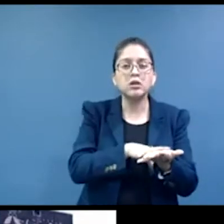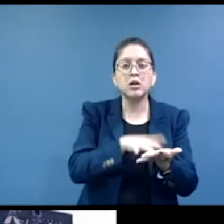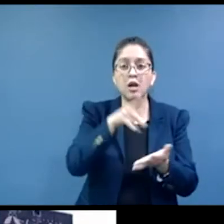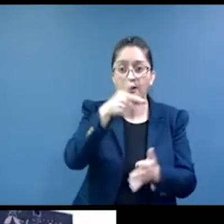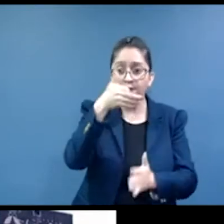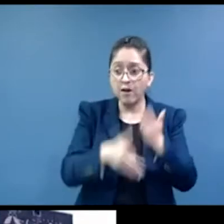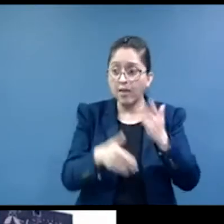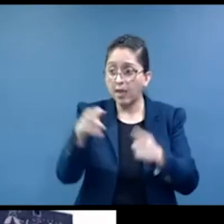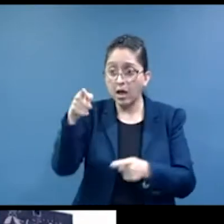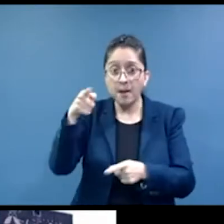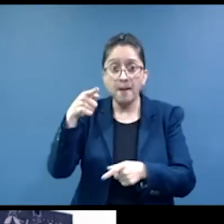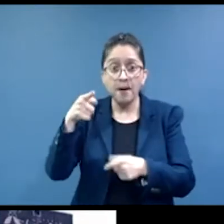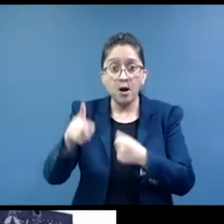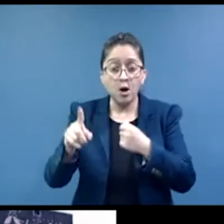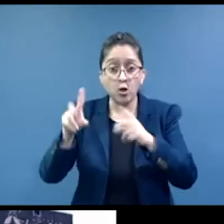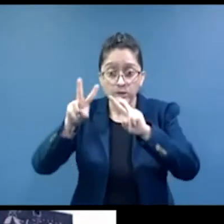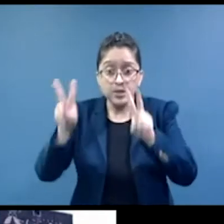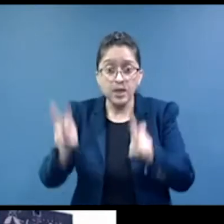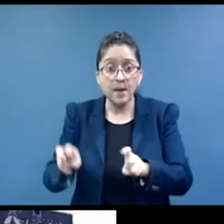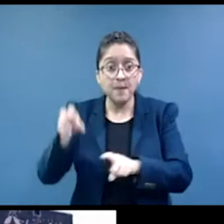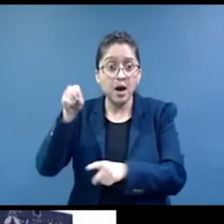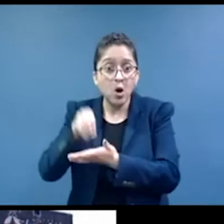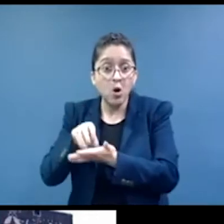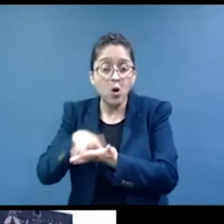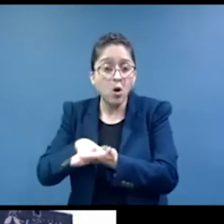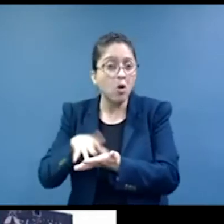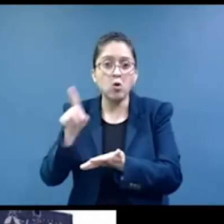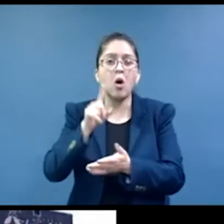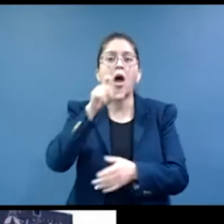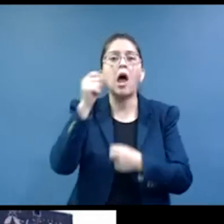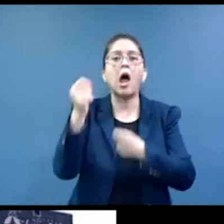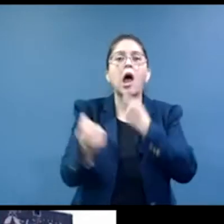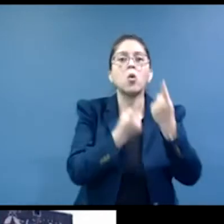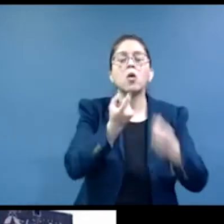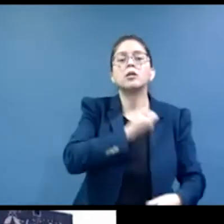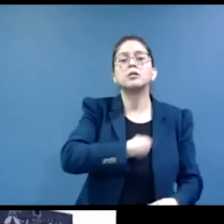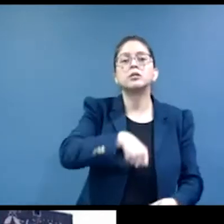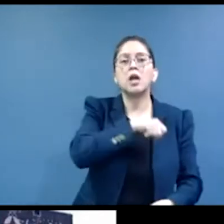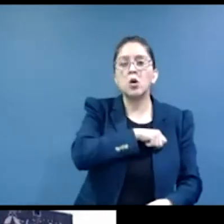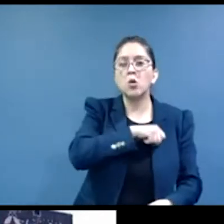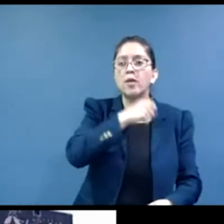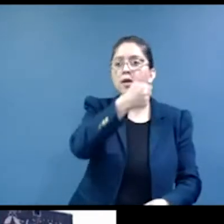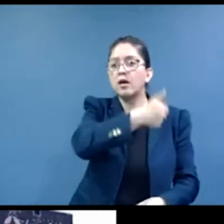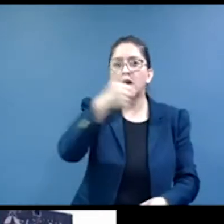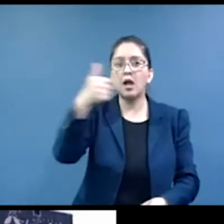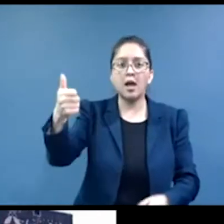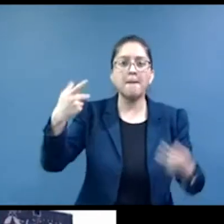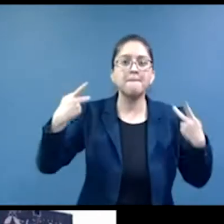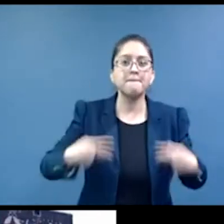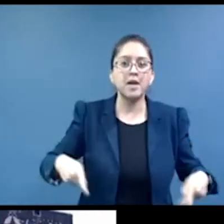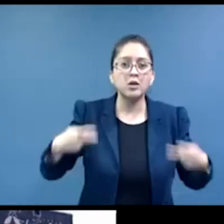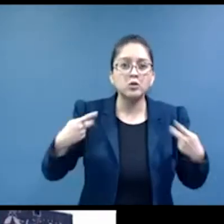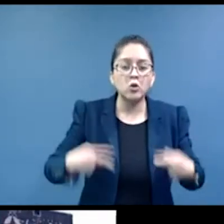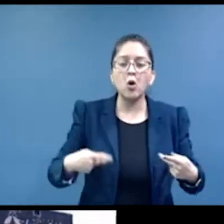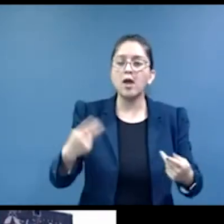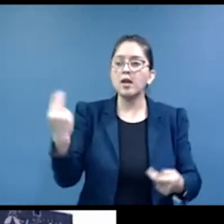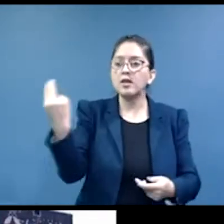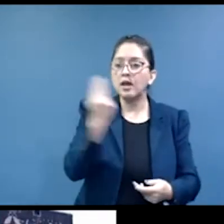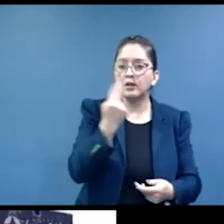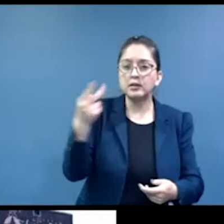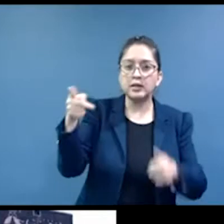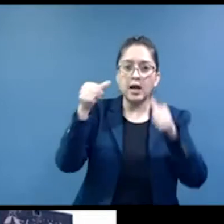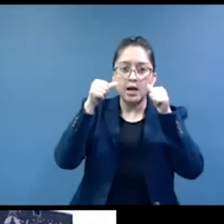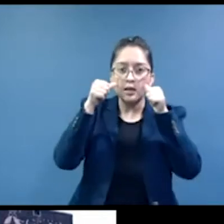competencia local, como por ejemplo establecer las condiciones de salud de las personas que pueden intervenir, o bien